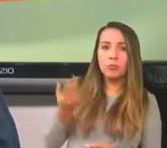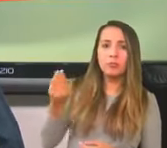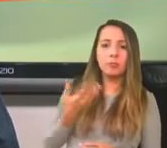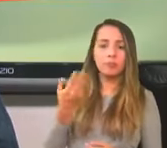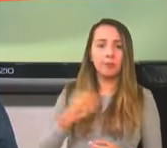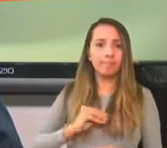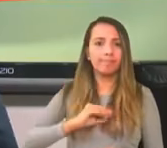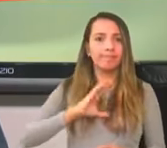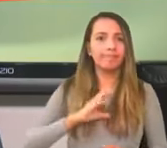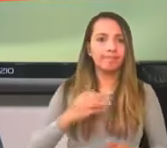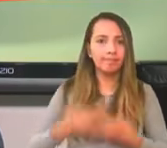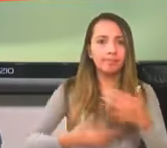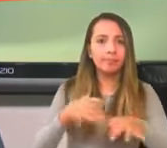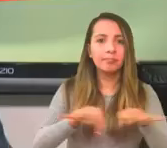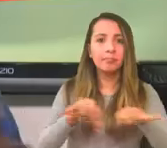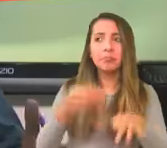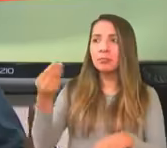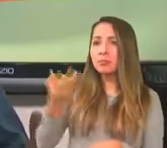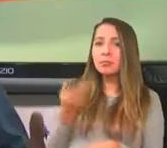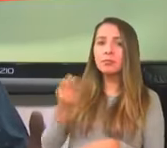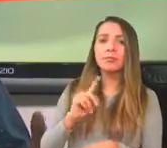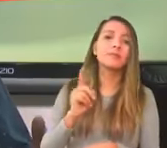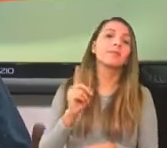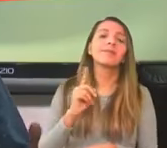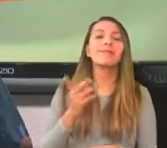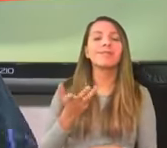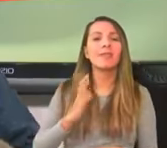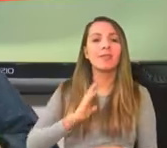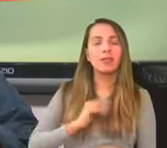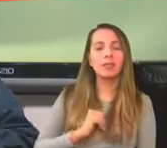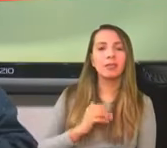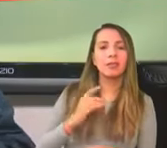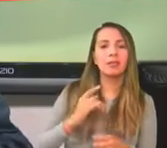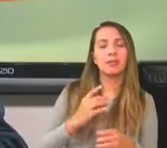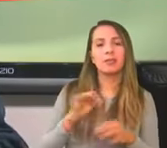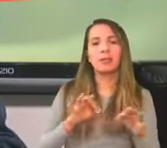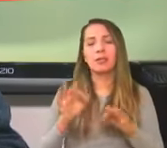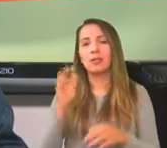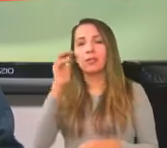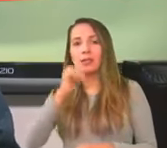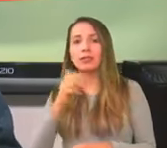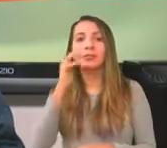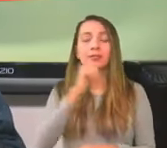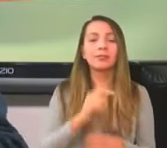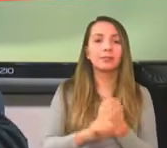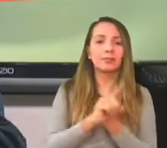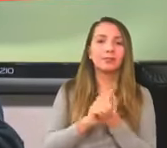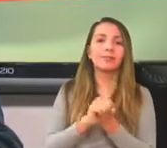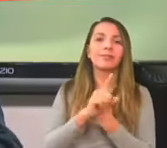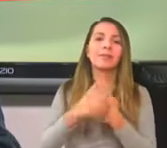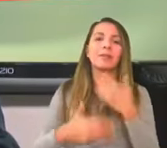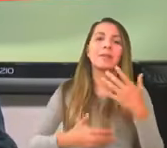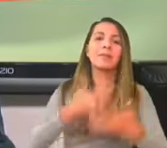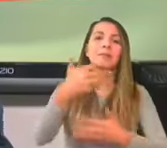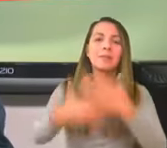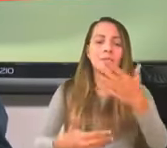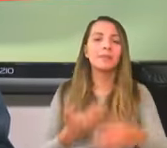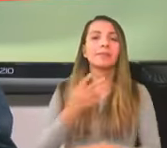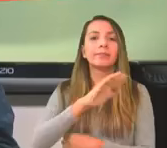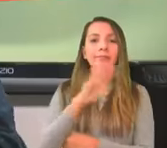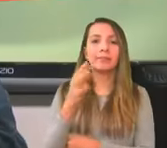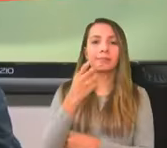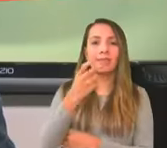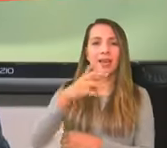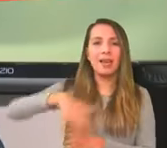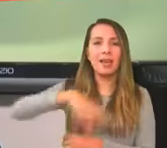pues lógico que también se llevan problemas, como por ejemplo lo que decía la señora, en las clases en